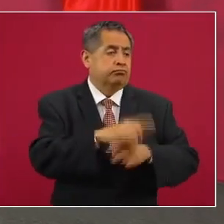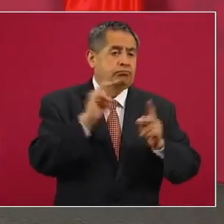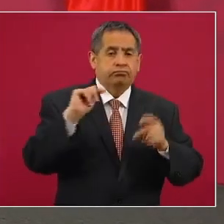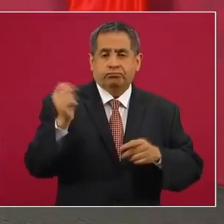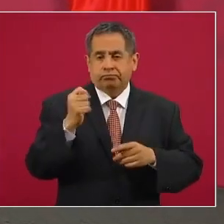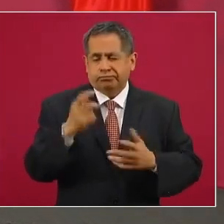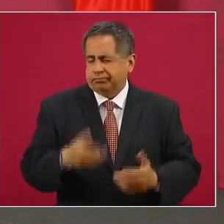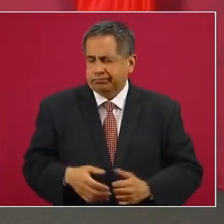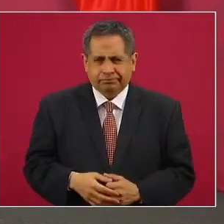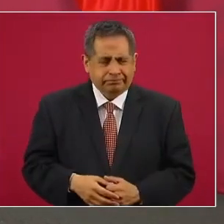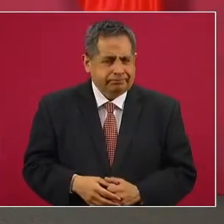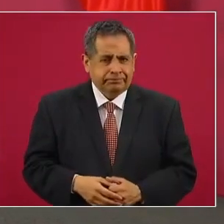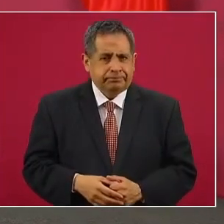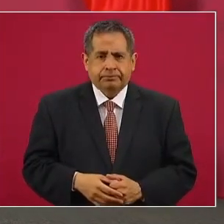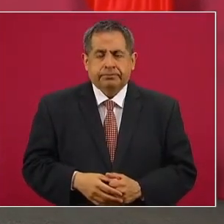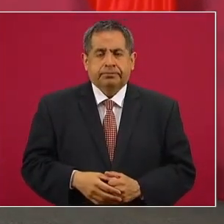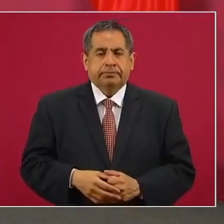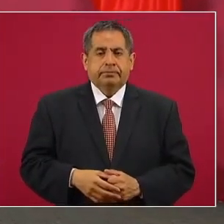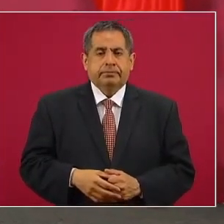tecnología.